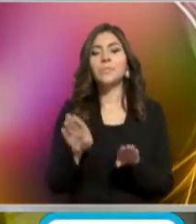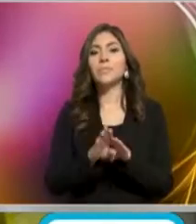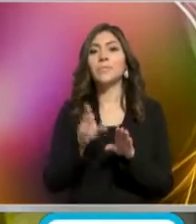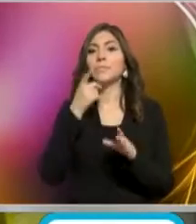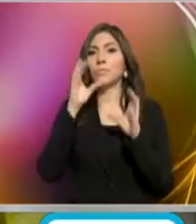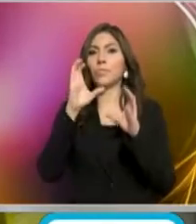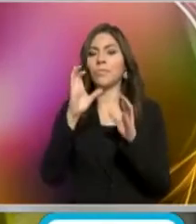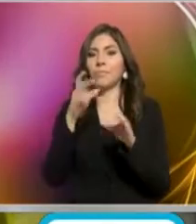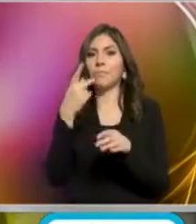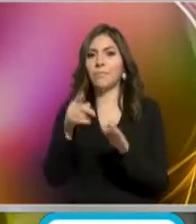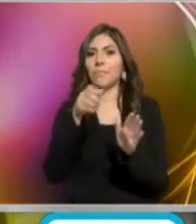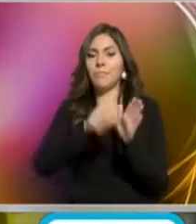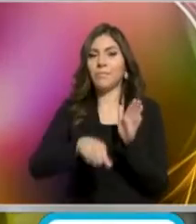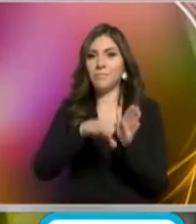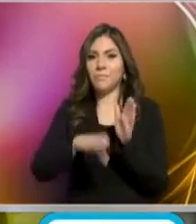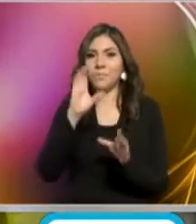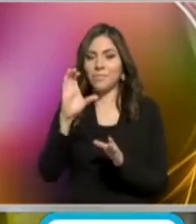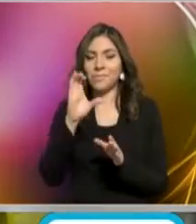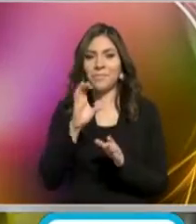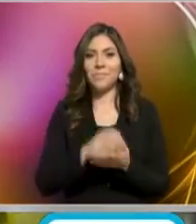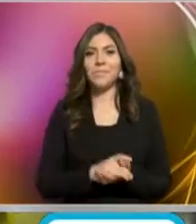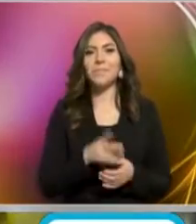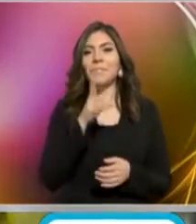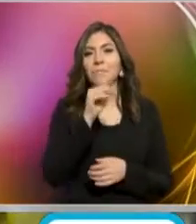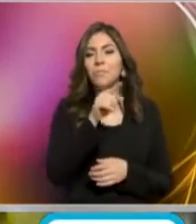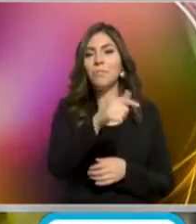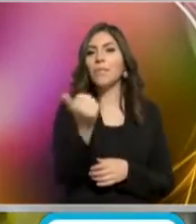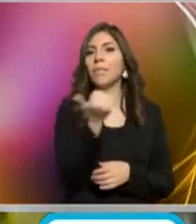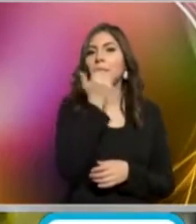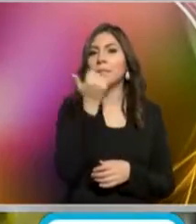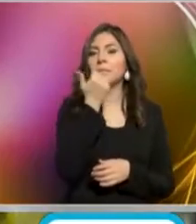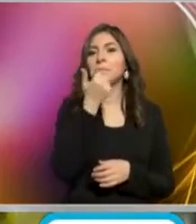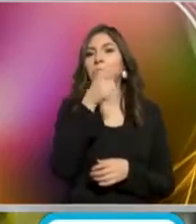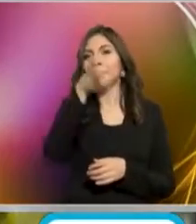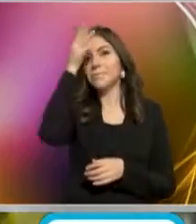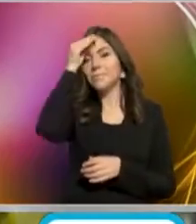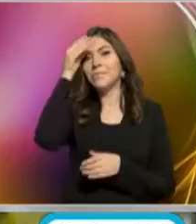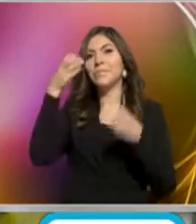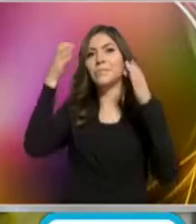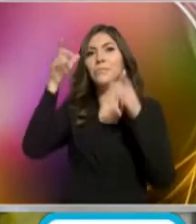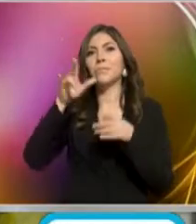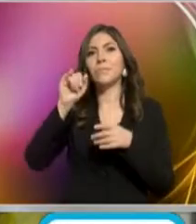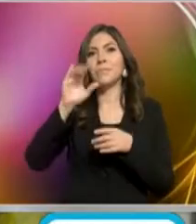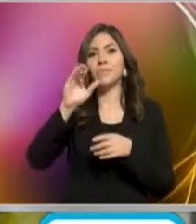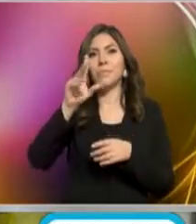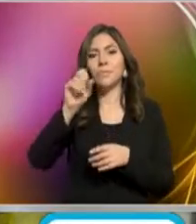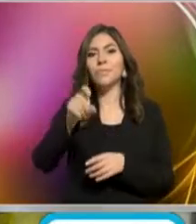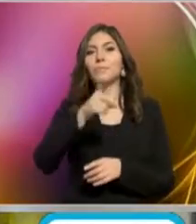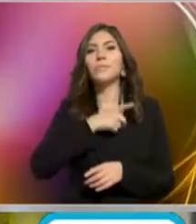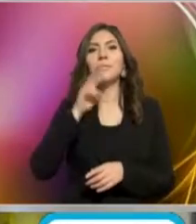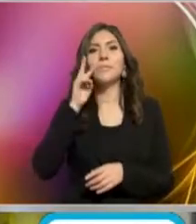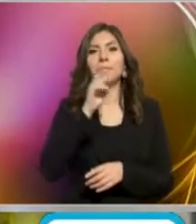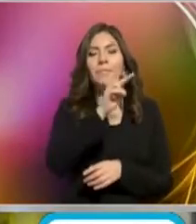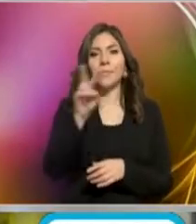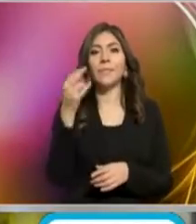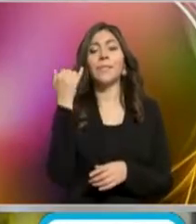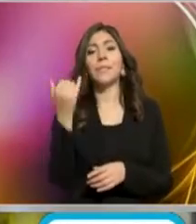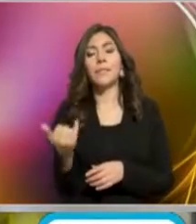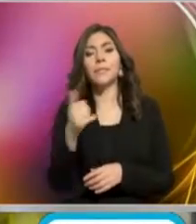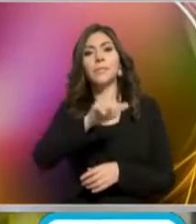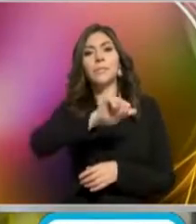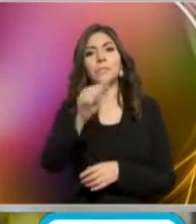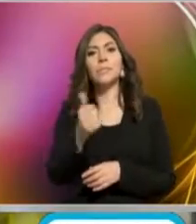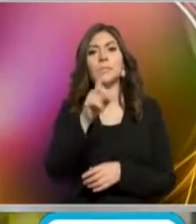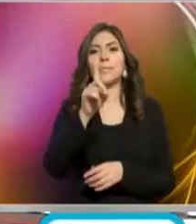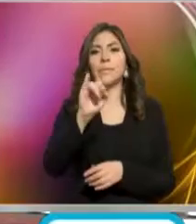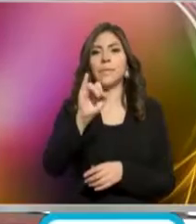dedos nada más. No, hombre, estás hablando con el alumno del chef Luis Carlos. ¿Qué pasó? Eso, ¿qué pasó? Estoy checando nada más, estoy checando. Oye, chef, Mientras esto voy de aquí los dips,